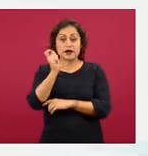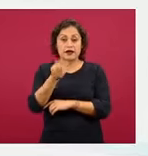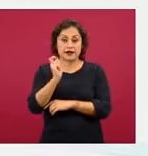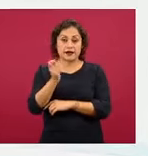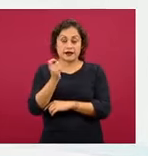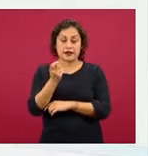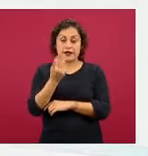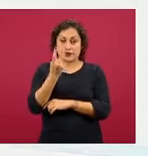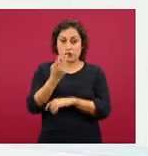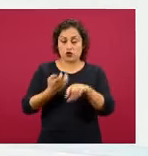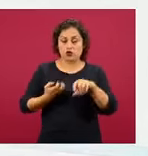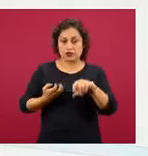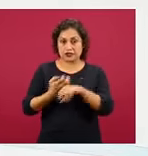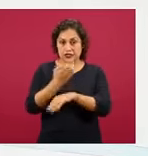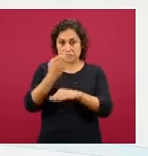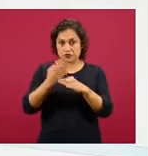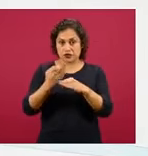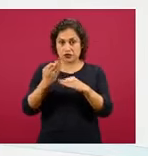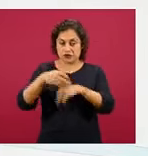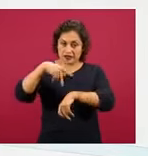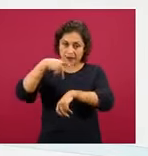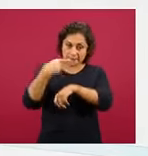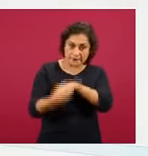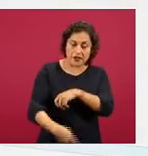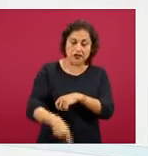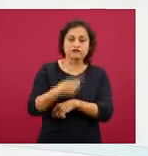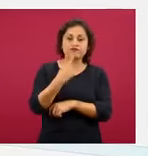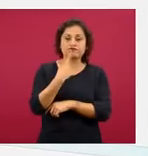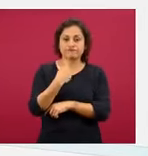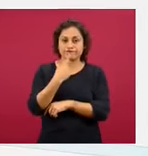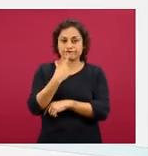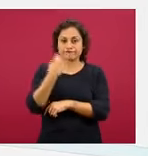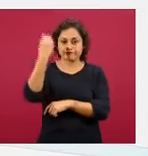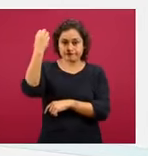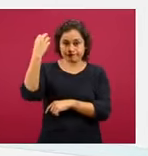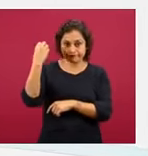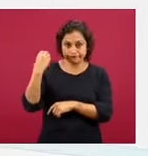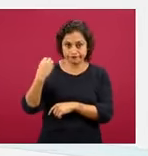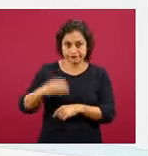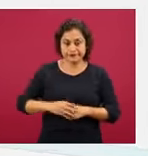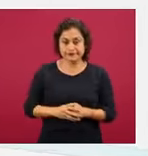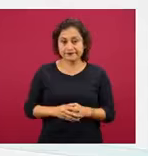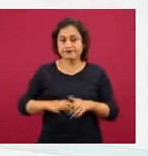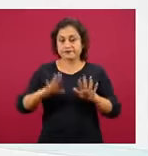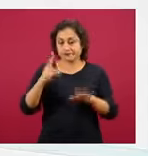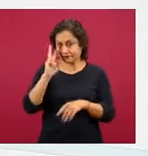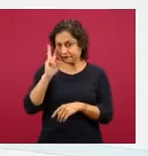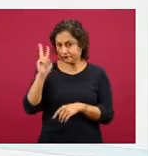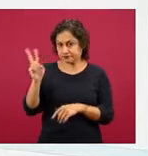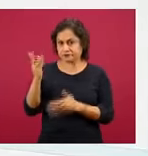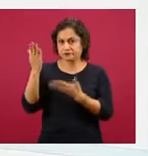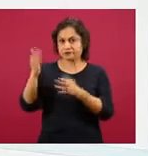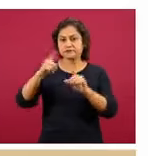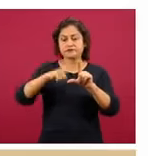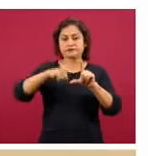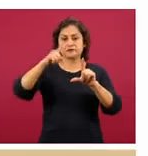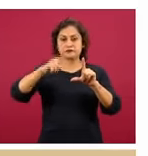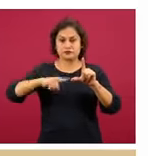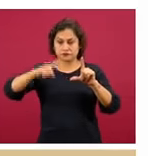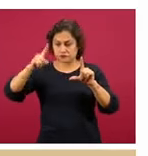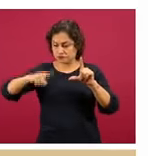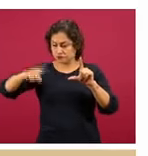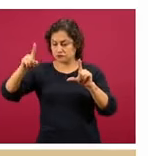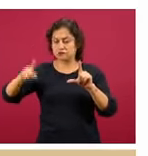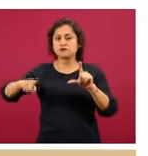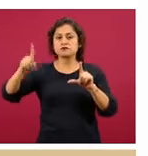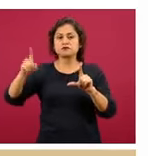están con el semáforo en rojo, y vemos que ha tenido subidas, bajadas en este exceso de